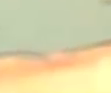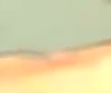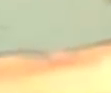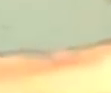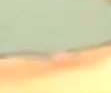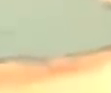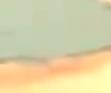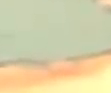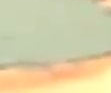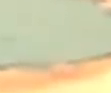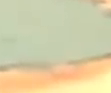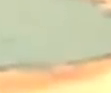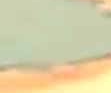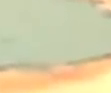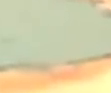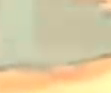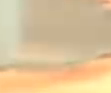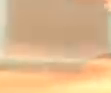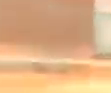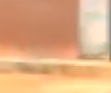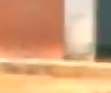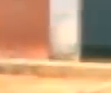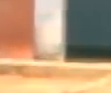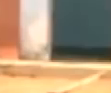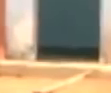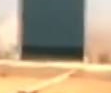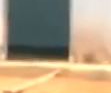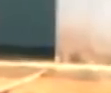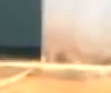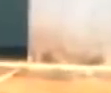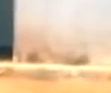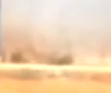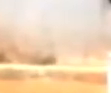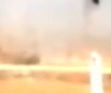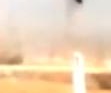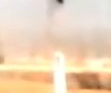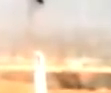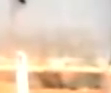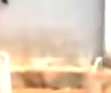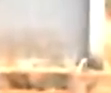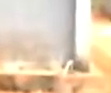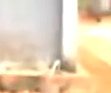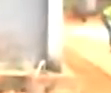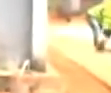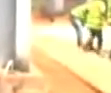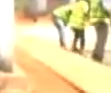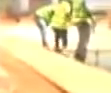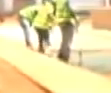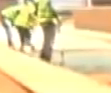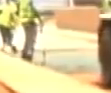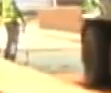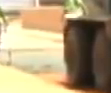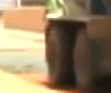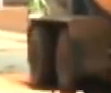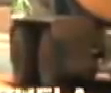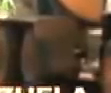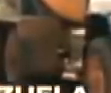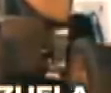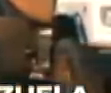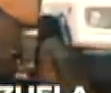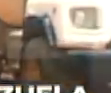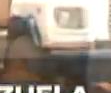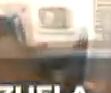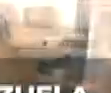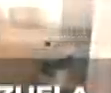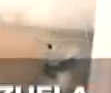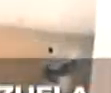el lema Inventar para construir en medio de la tormenta, la Gran Misión Vivienda Venezuela materializó el cumplimiento